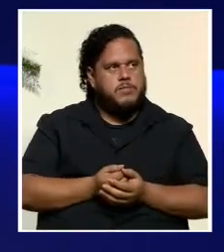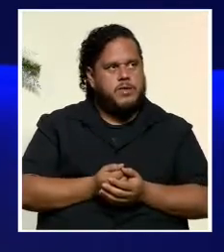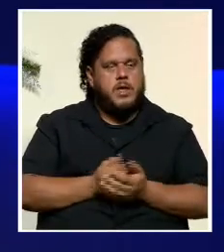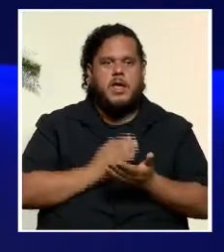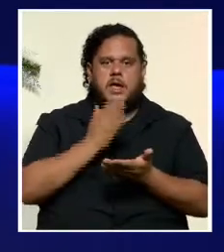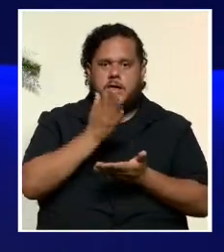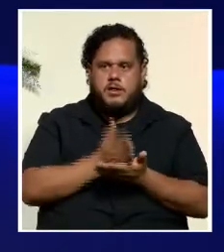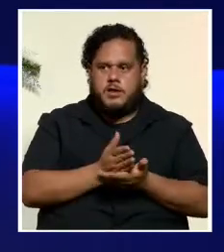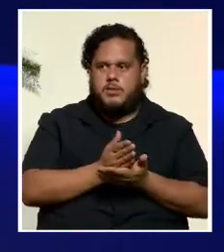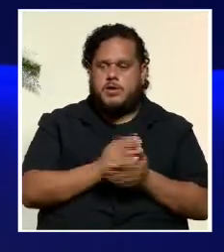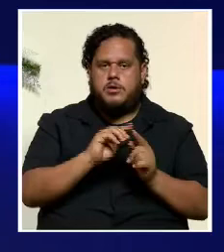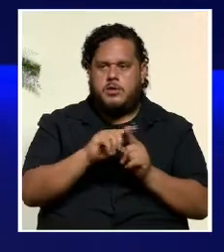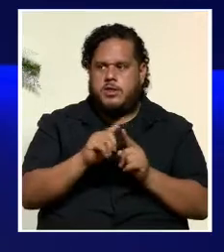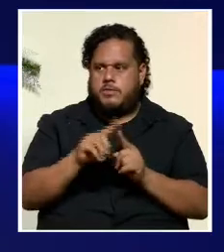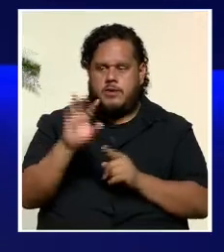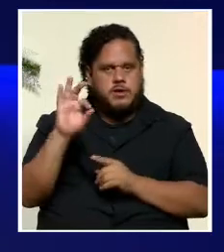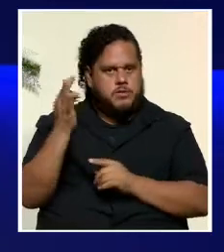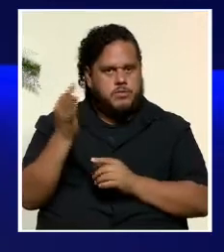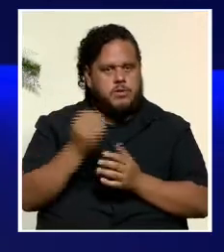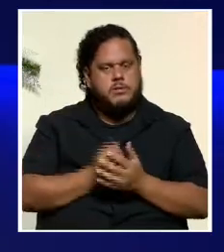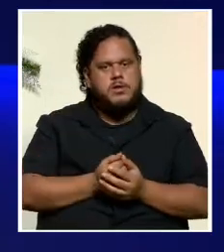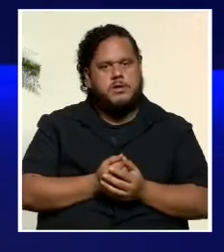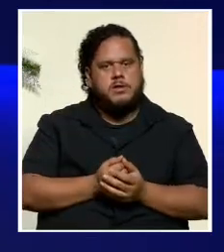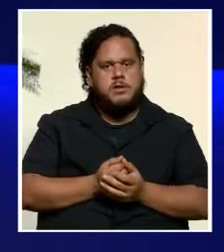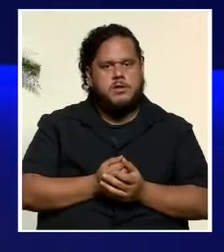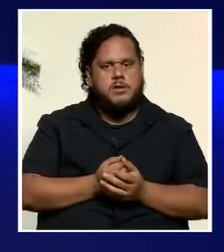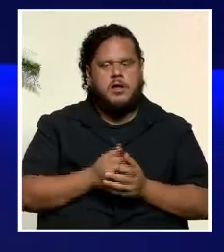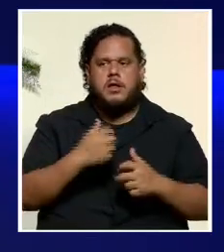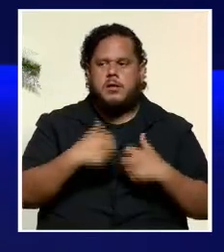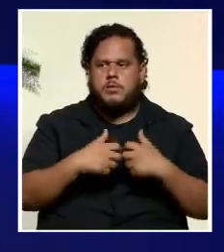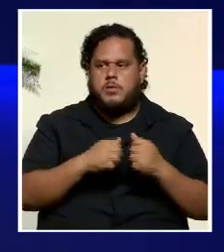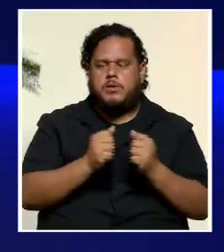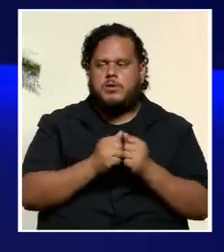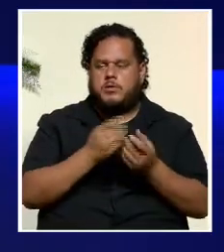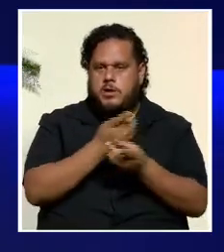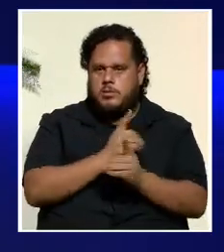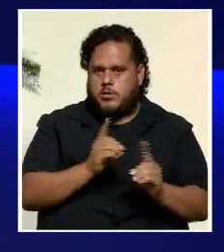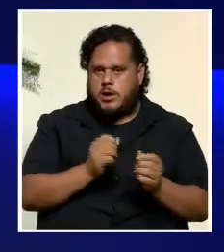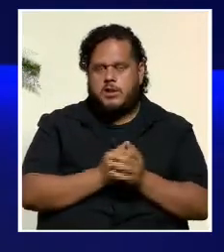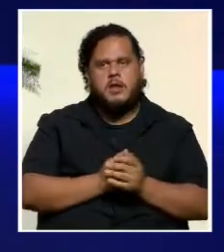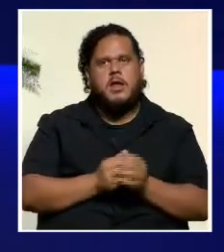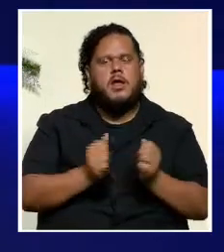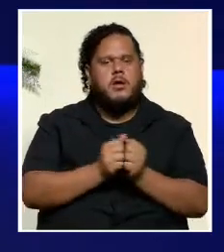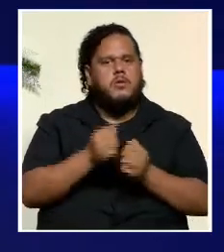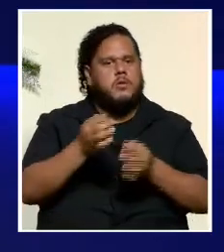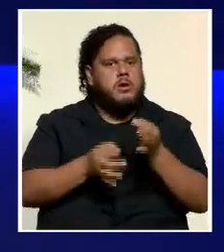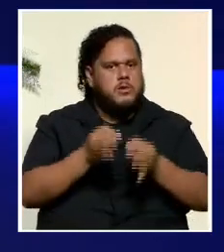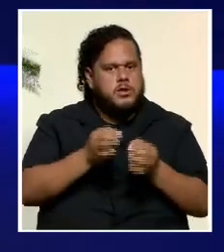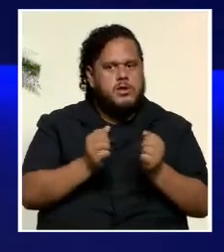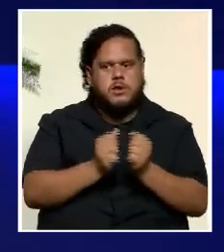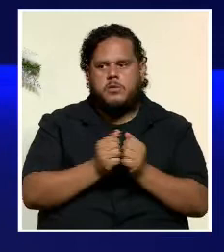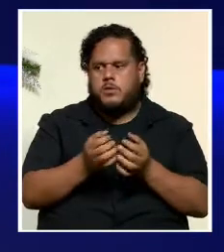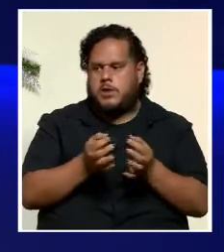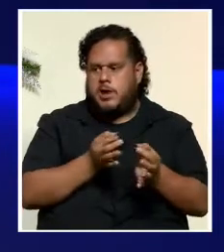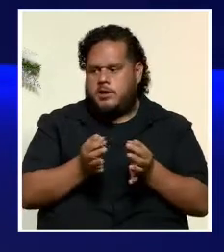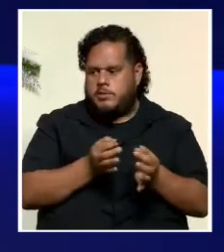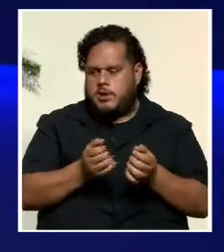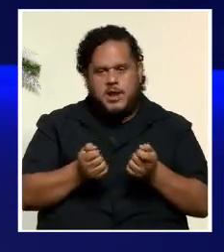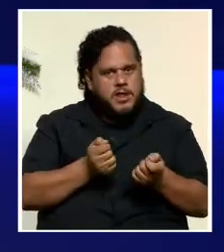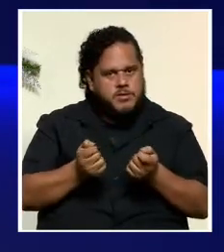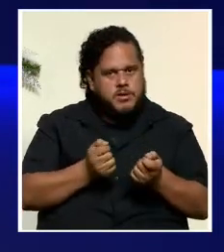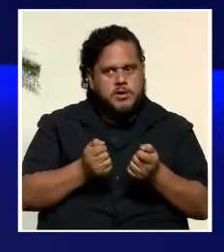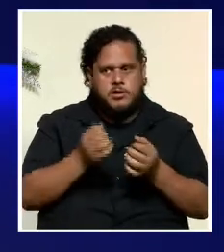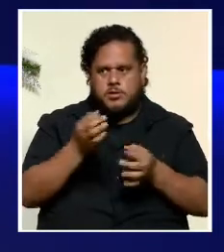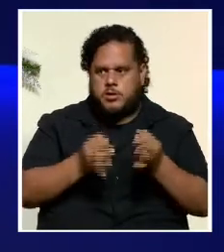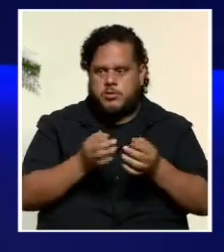intervenido de diferentes maneras, problemas con la democracia, con la justicia, con la administración de justicia, también